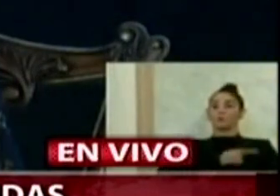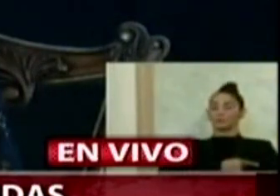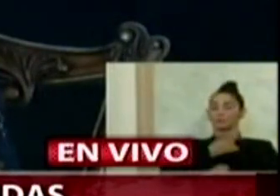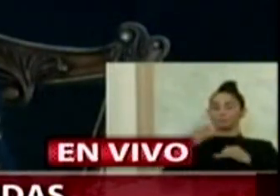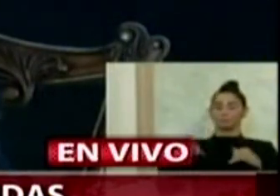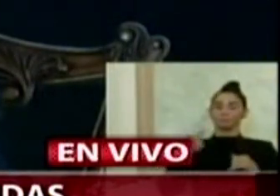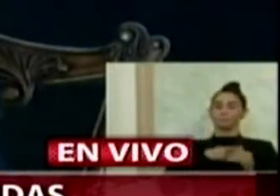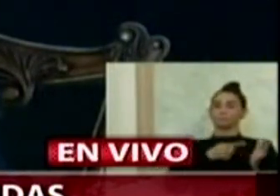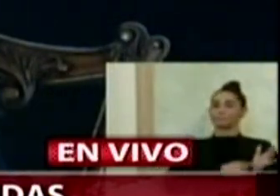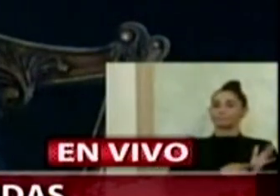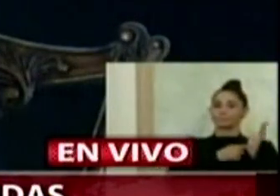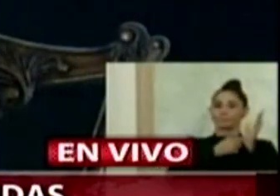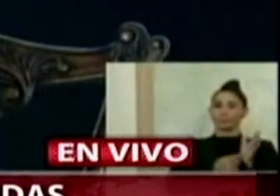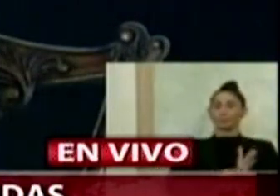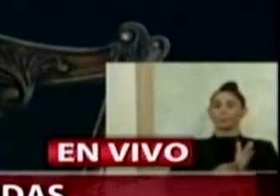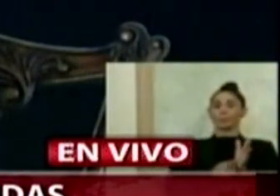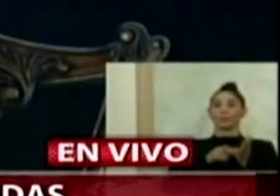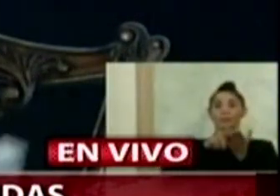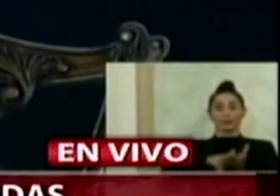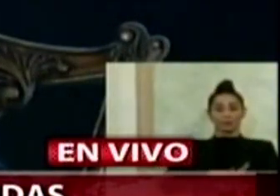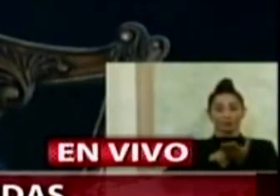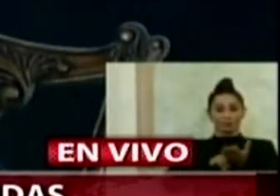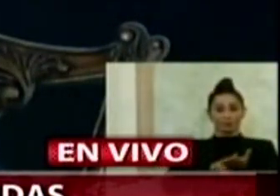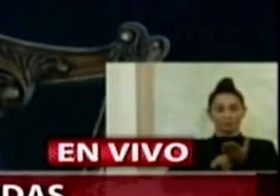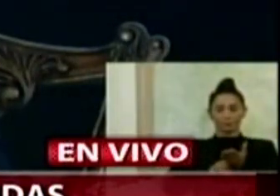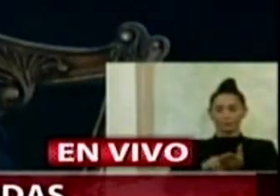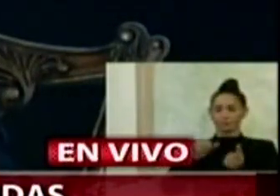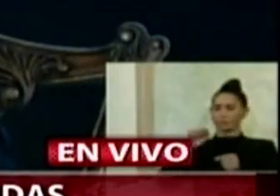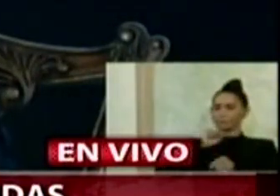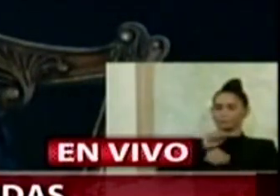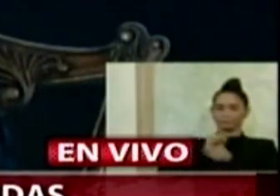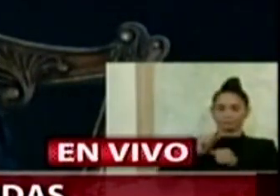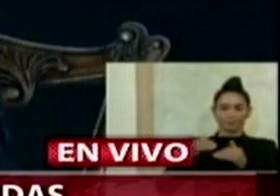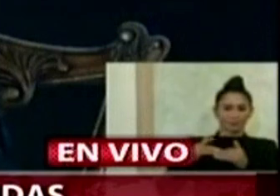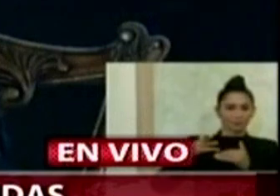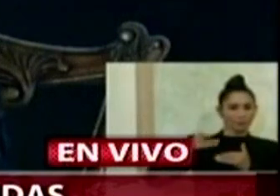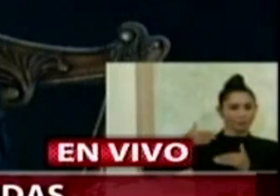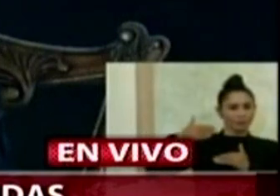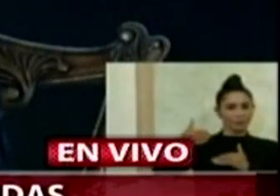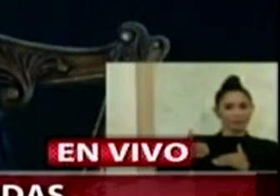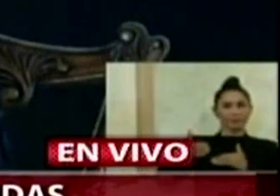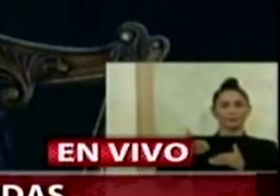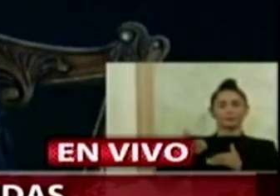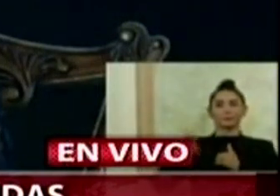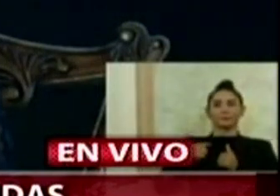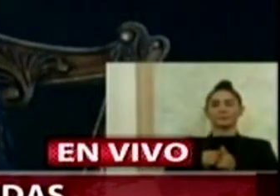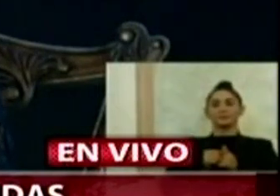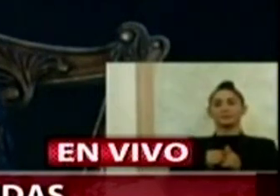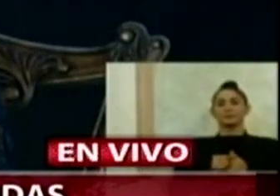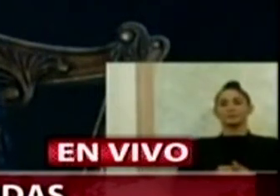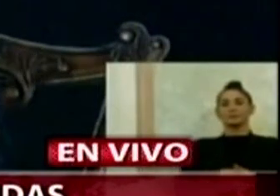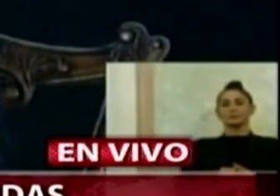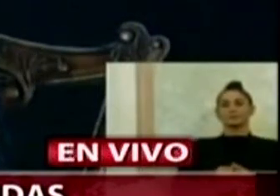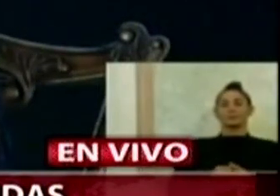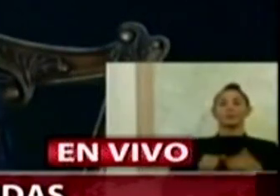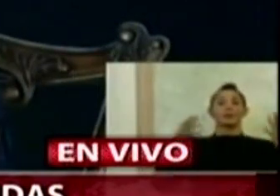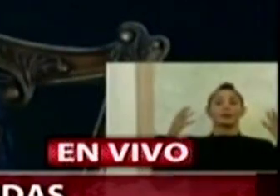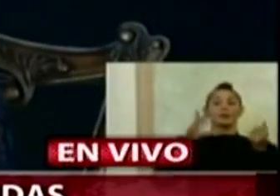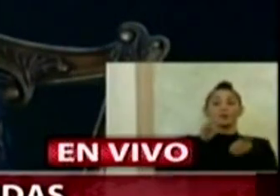presentar lo que es el resultado de un arduo trabajo que ha venido haciendo todo el equipo de